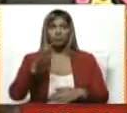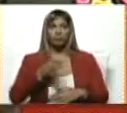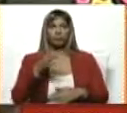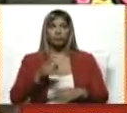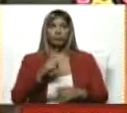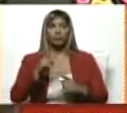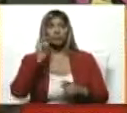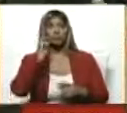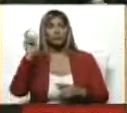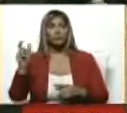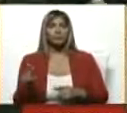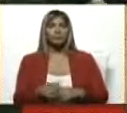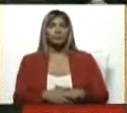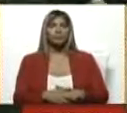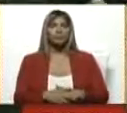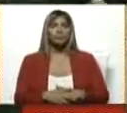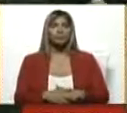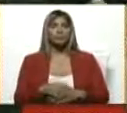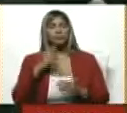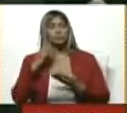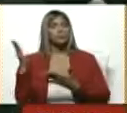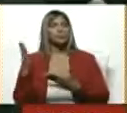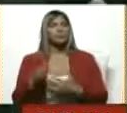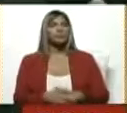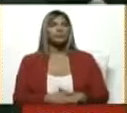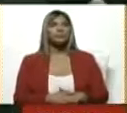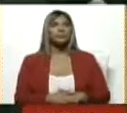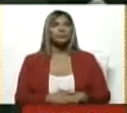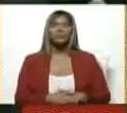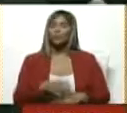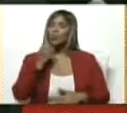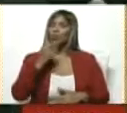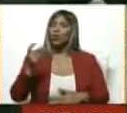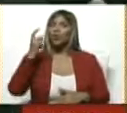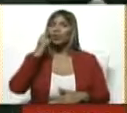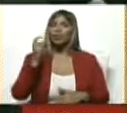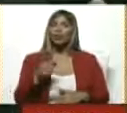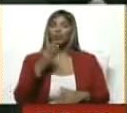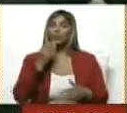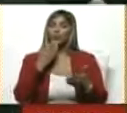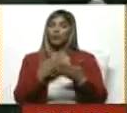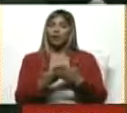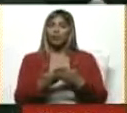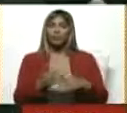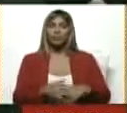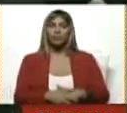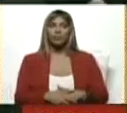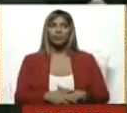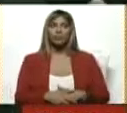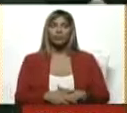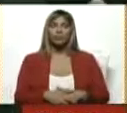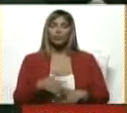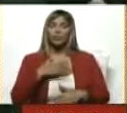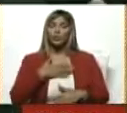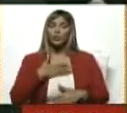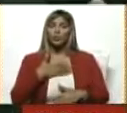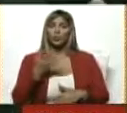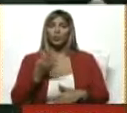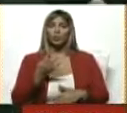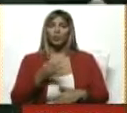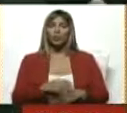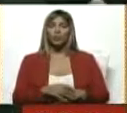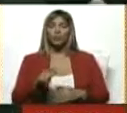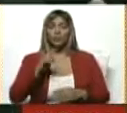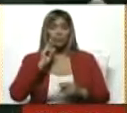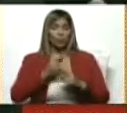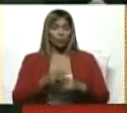a Luisana Pérez. Adelante, Luisana. Buenos días, muchísimas gracias. Para nosotros es un